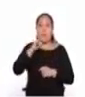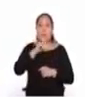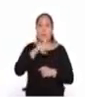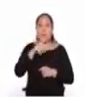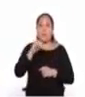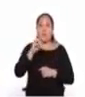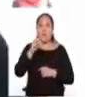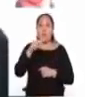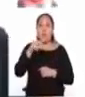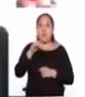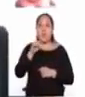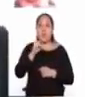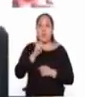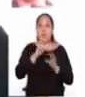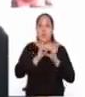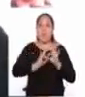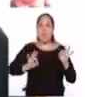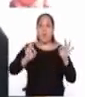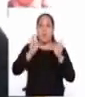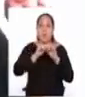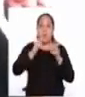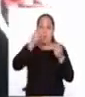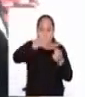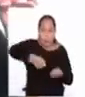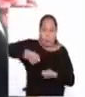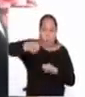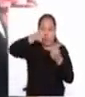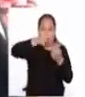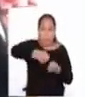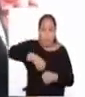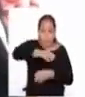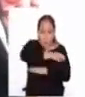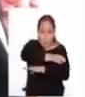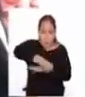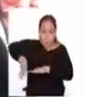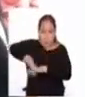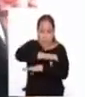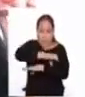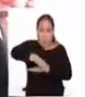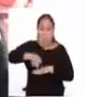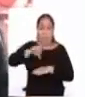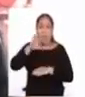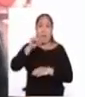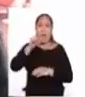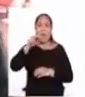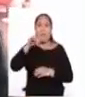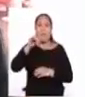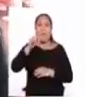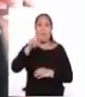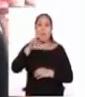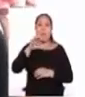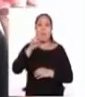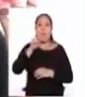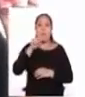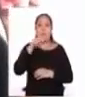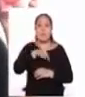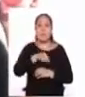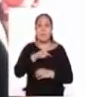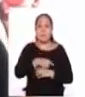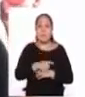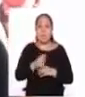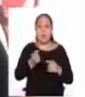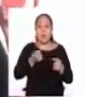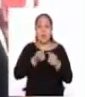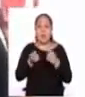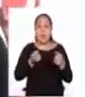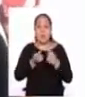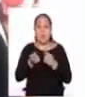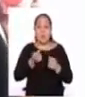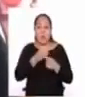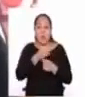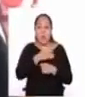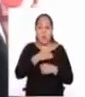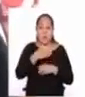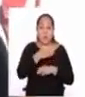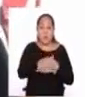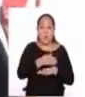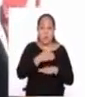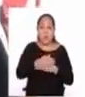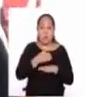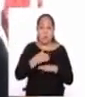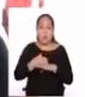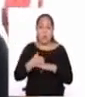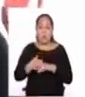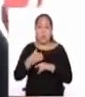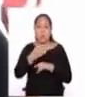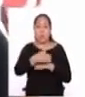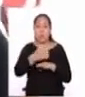en la agricultura. Porque en estos canales el agua actúa como un regulador que atenúa el efecto de las